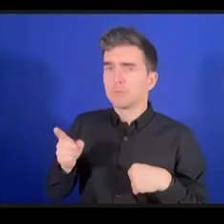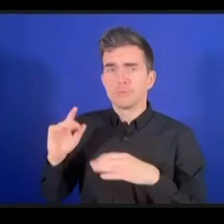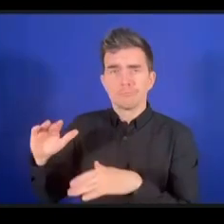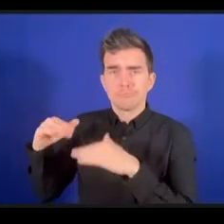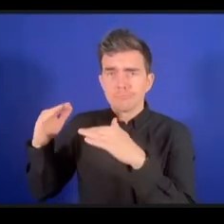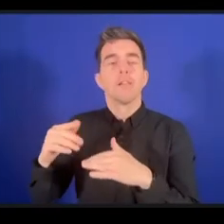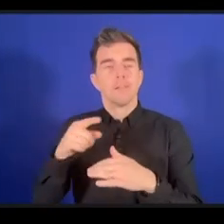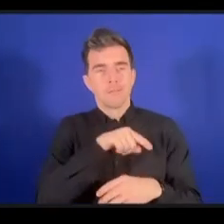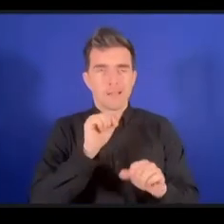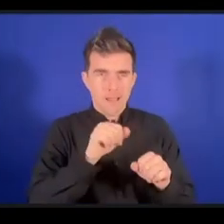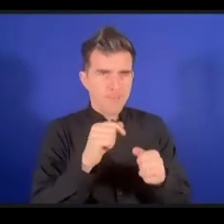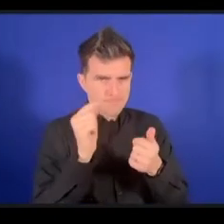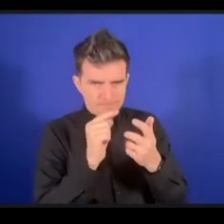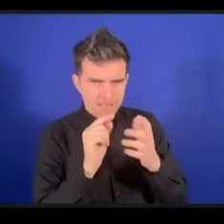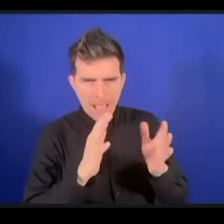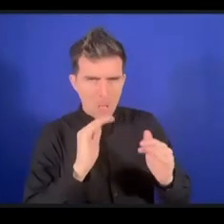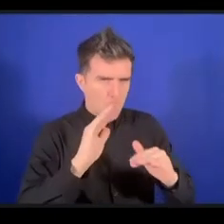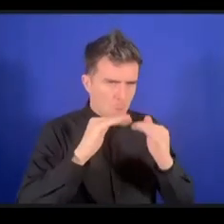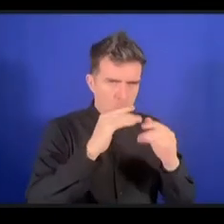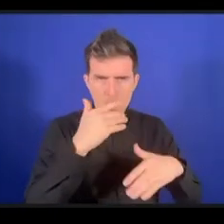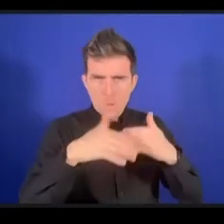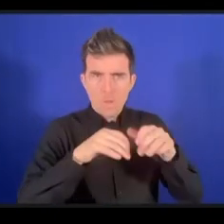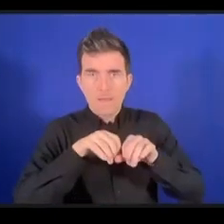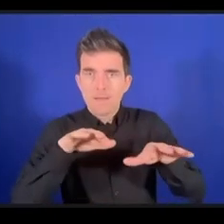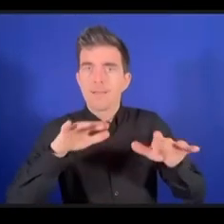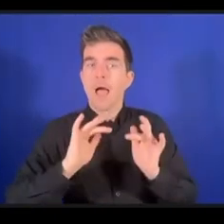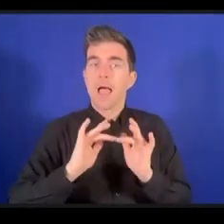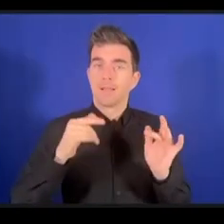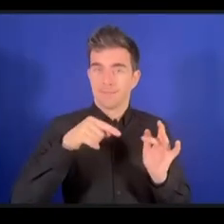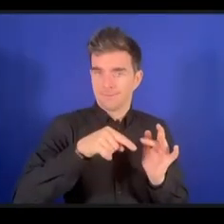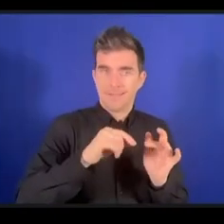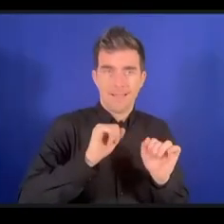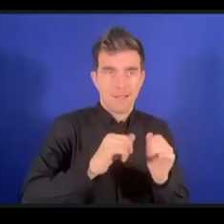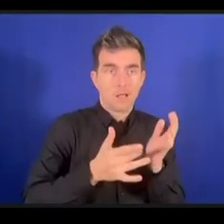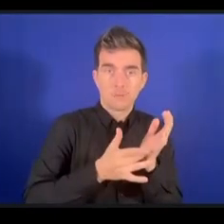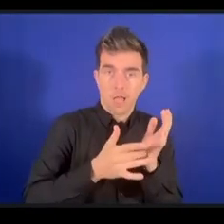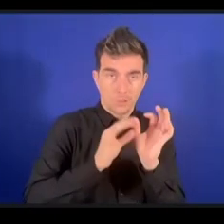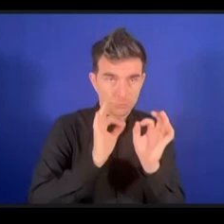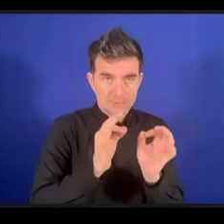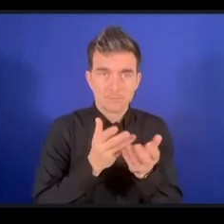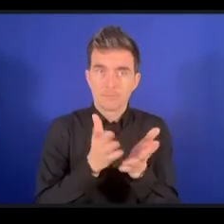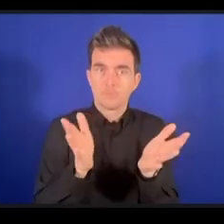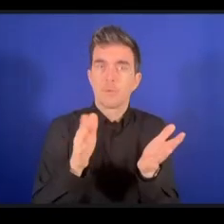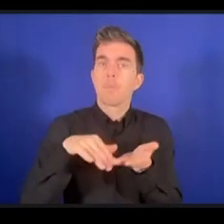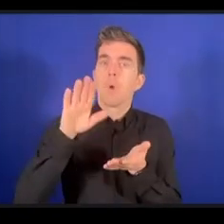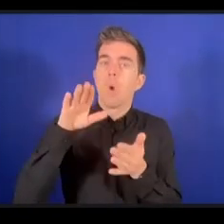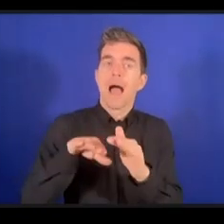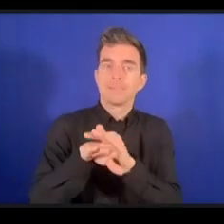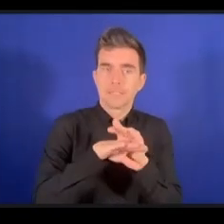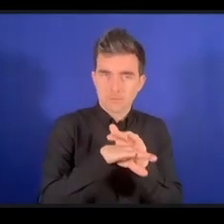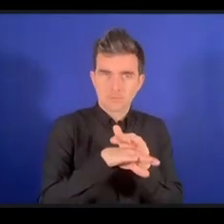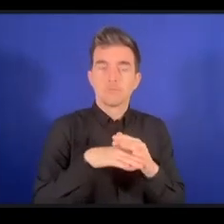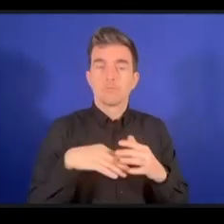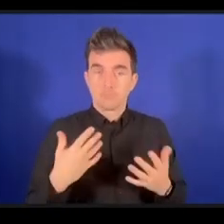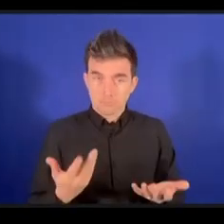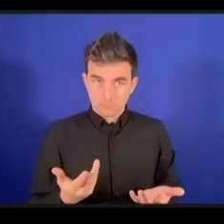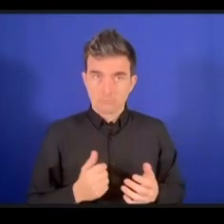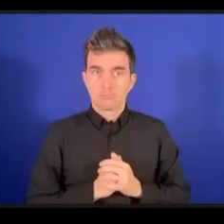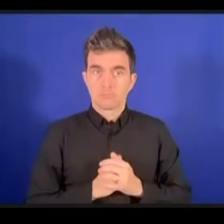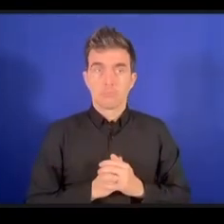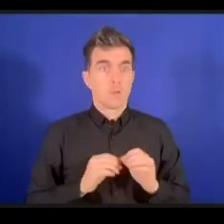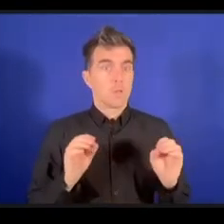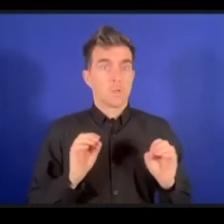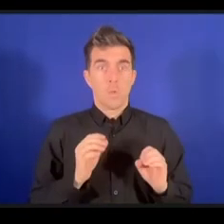teologías y que las hagan accesibles en algunos casos eh Son requisitos